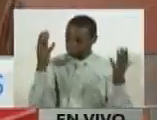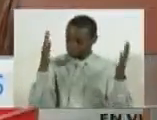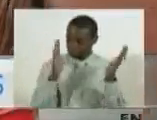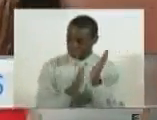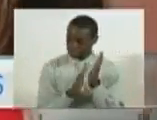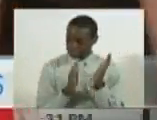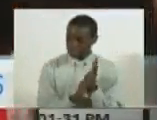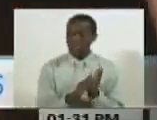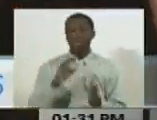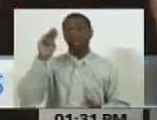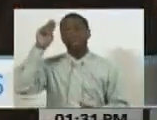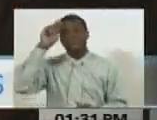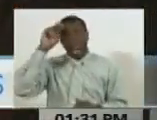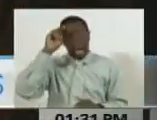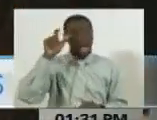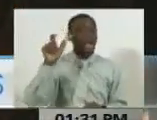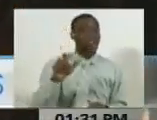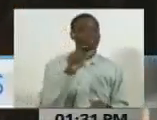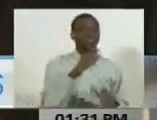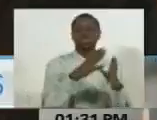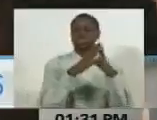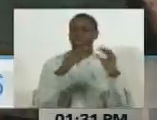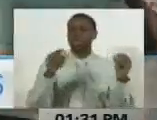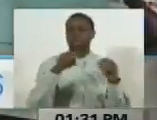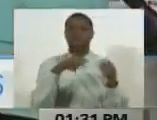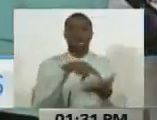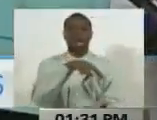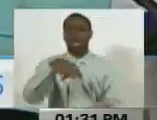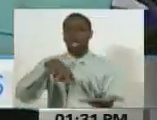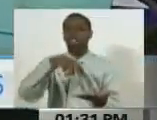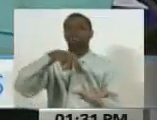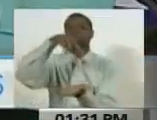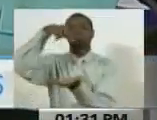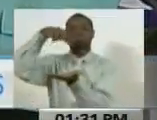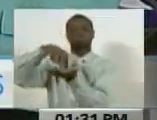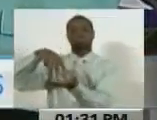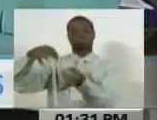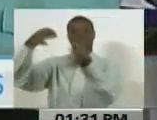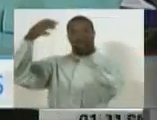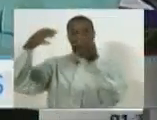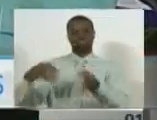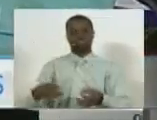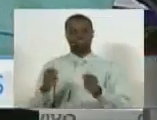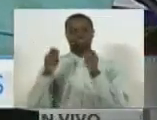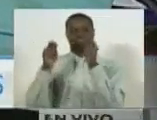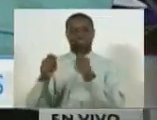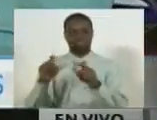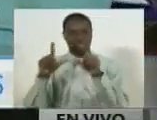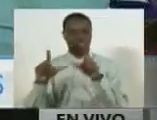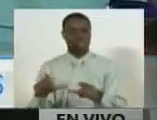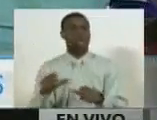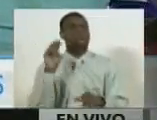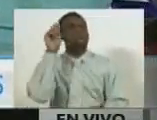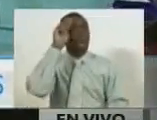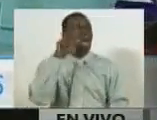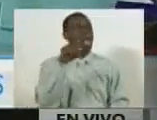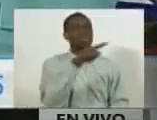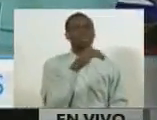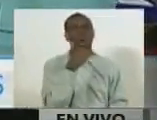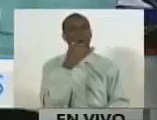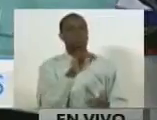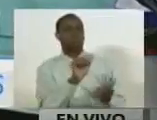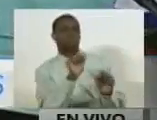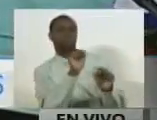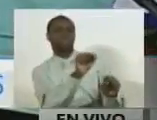Todos los maestros tienen derecho a la estabilidad. Todas las maestras. No puede haber discriminación de